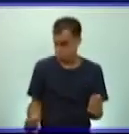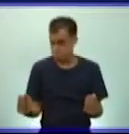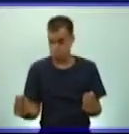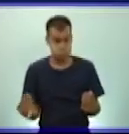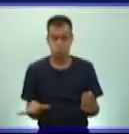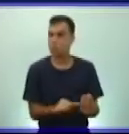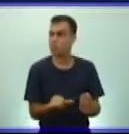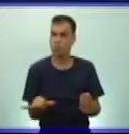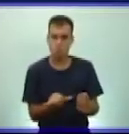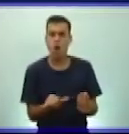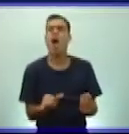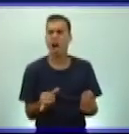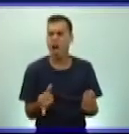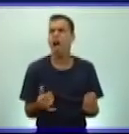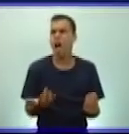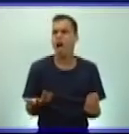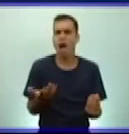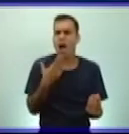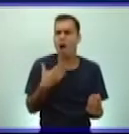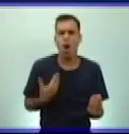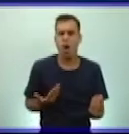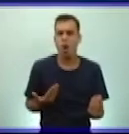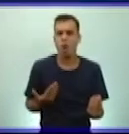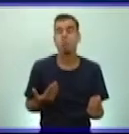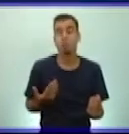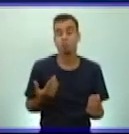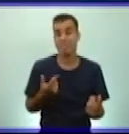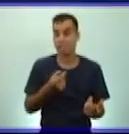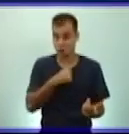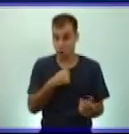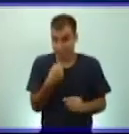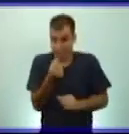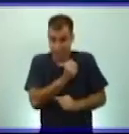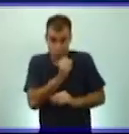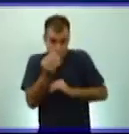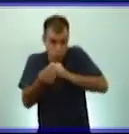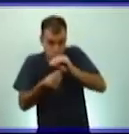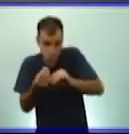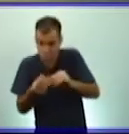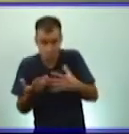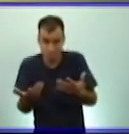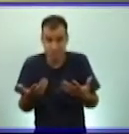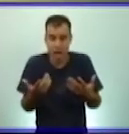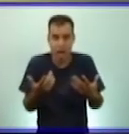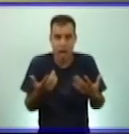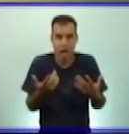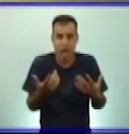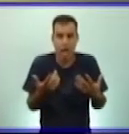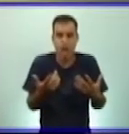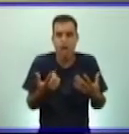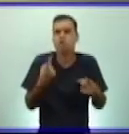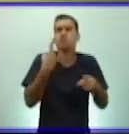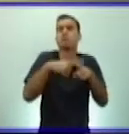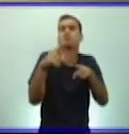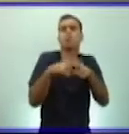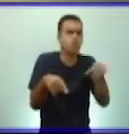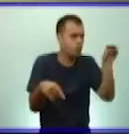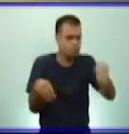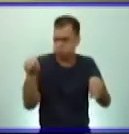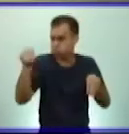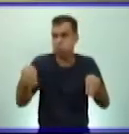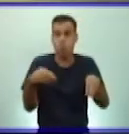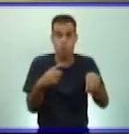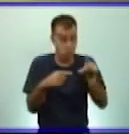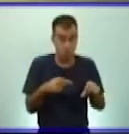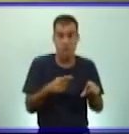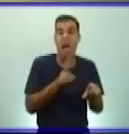fuera igual, y en cambio lo que vamos a cambiar es las distintas sustancias, es decir, vamos a coger